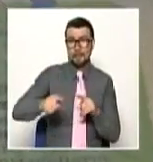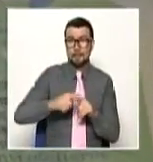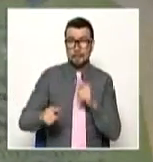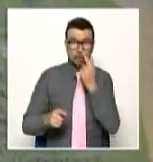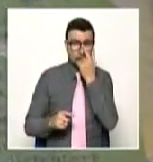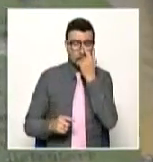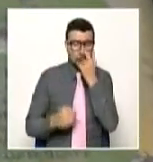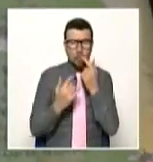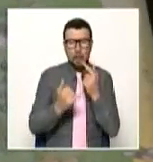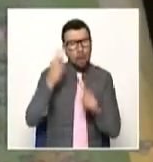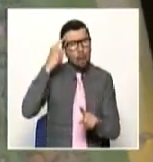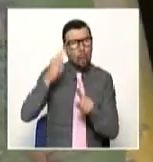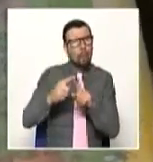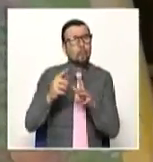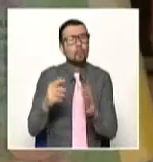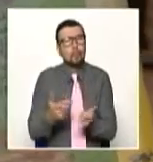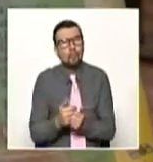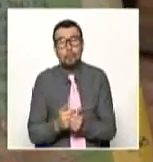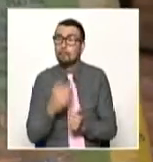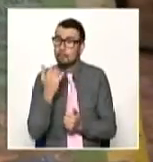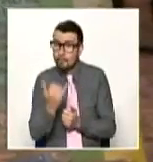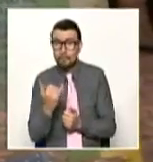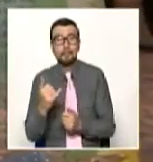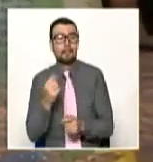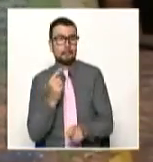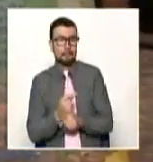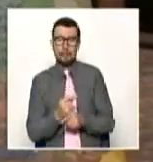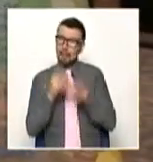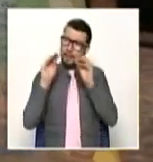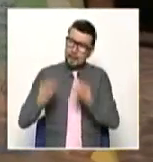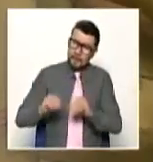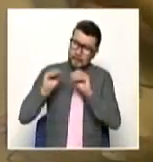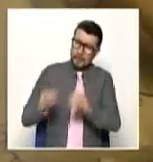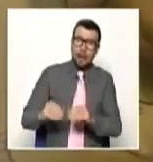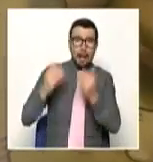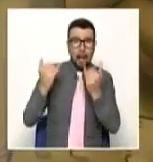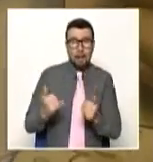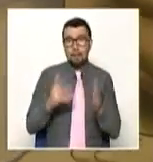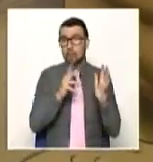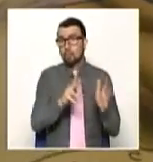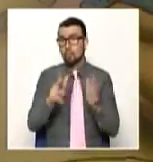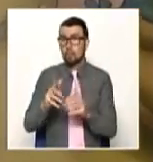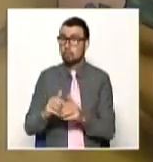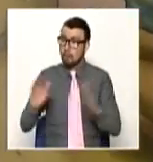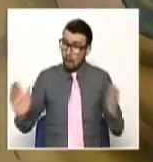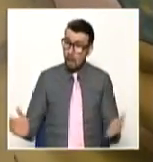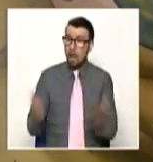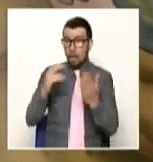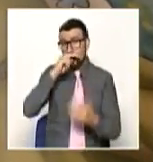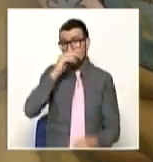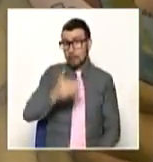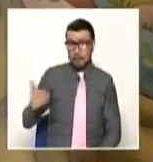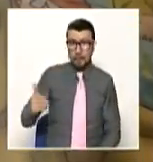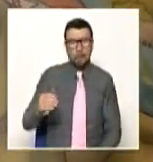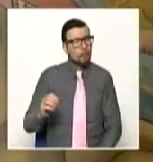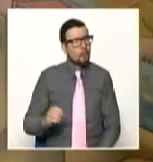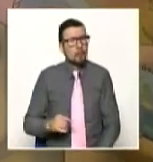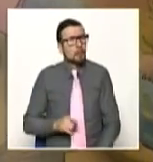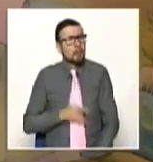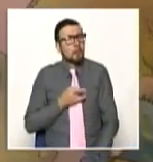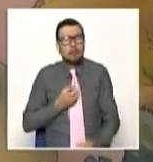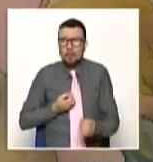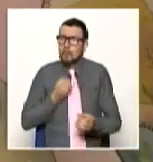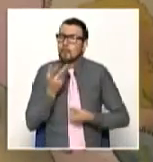se pretende lograr una de las finalidades esenciales de la educación actual, incentivar en los niños la forma de expresión personal